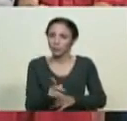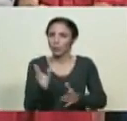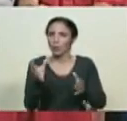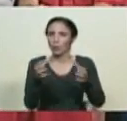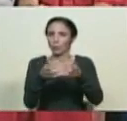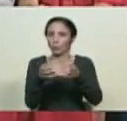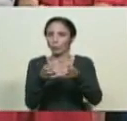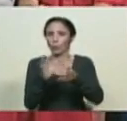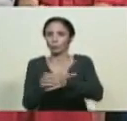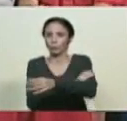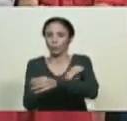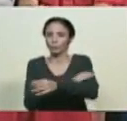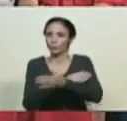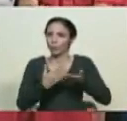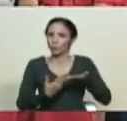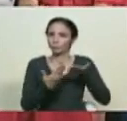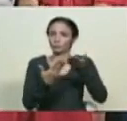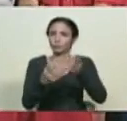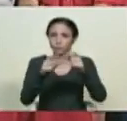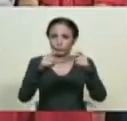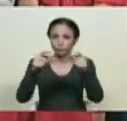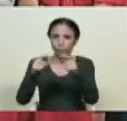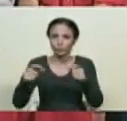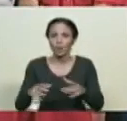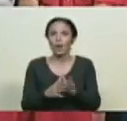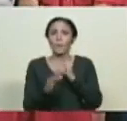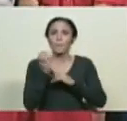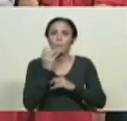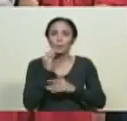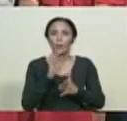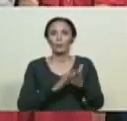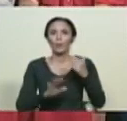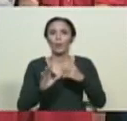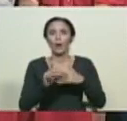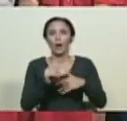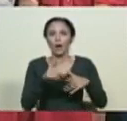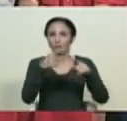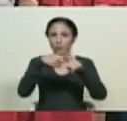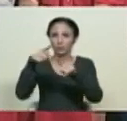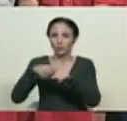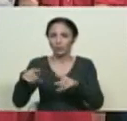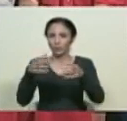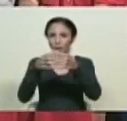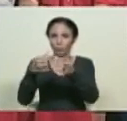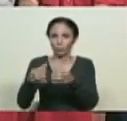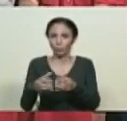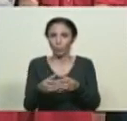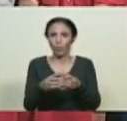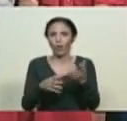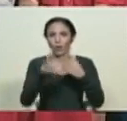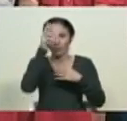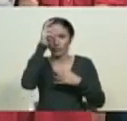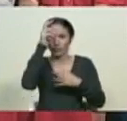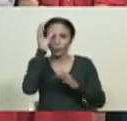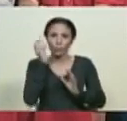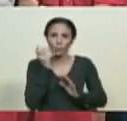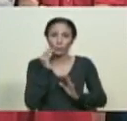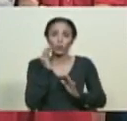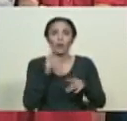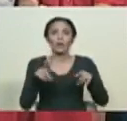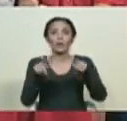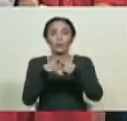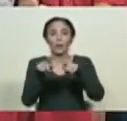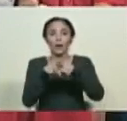de la derecha, a Henry Falcón, que presentó candidatos en casi todo su partido, presentó candidatos en casi toda